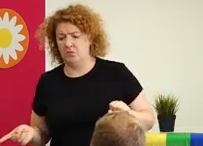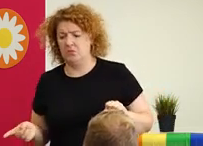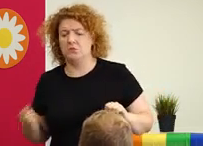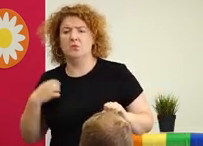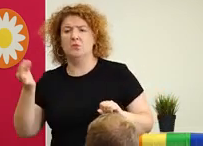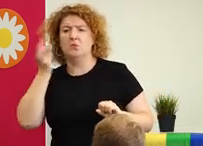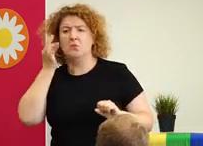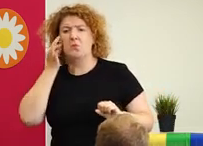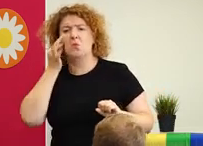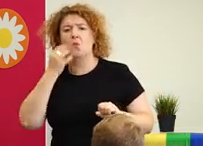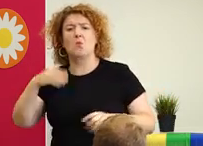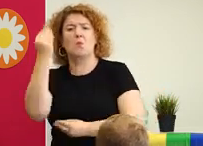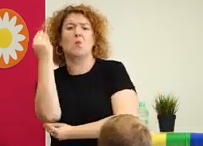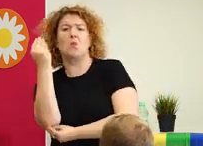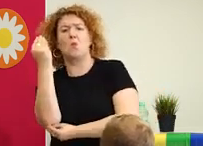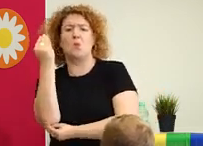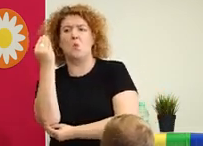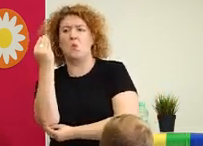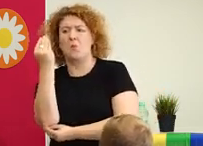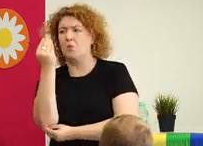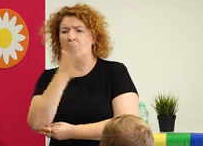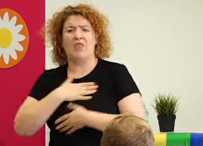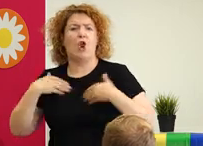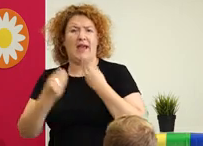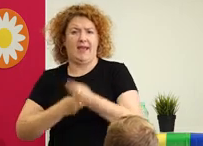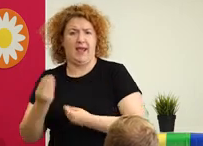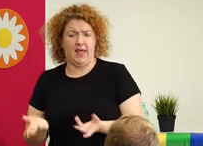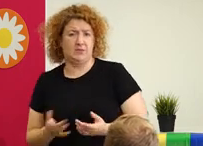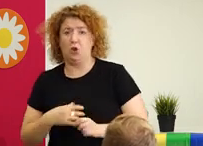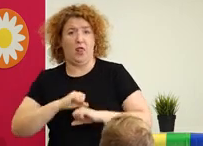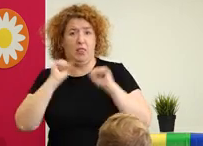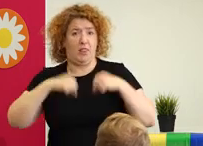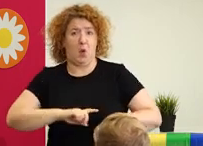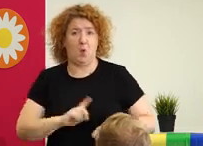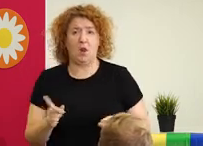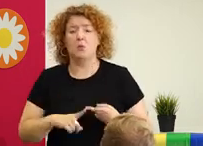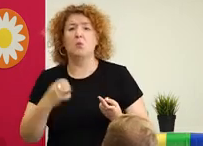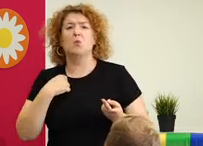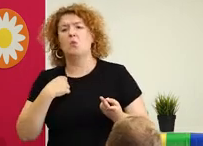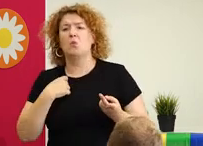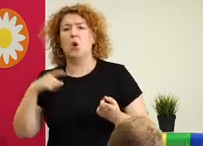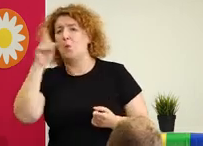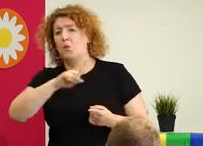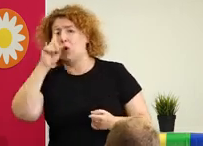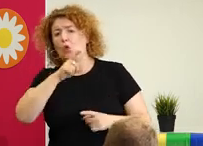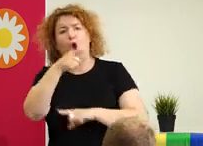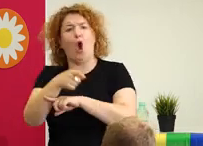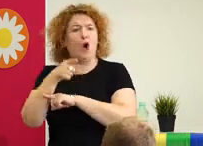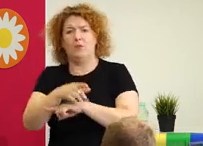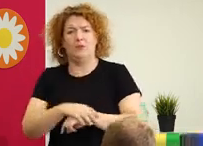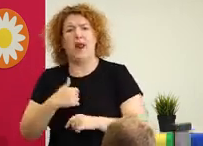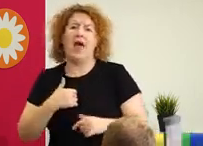que una mujer sea una vasija para hacer negocio con ella. Yo no estoy de acuerdo tampoco con la prostitución obligada